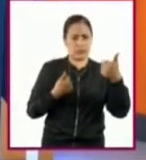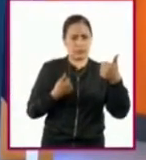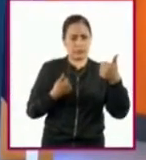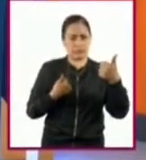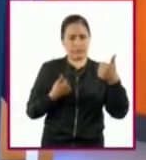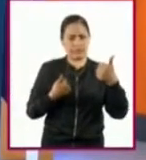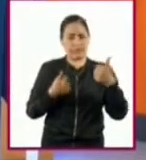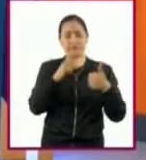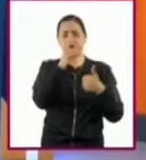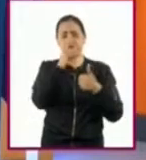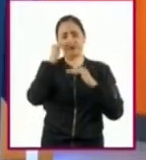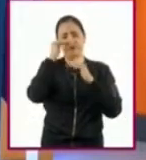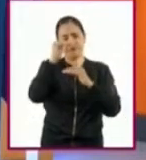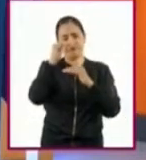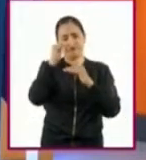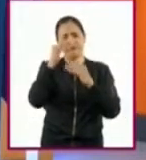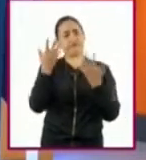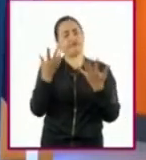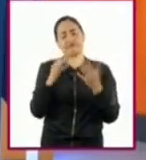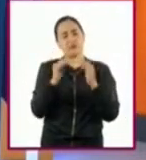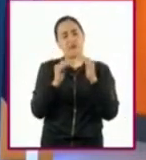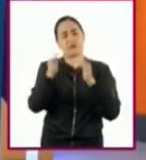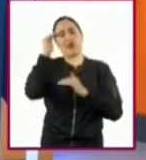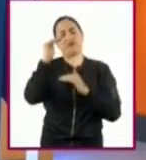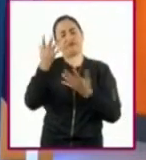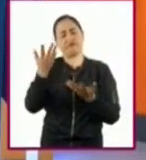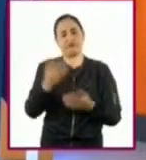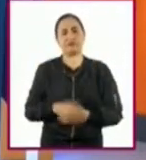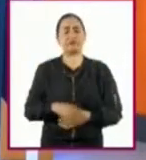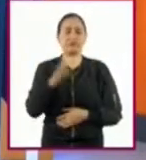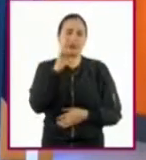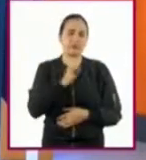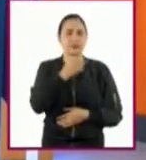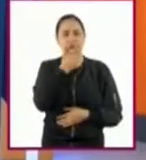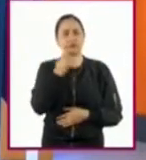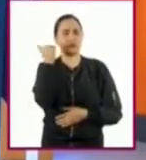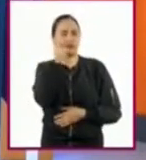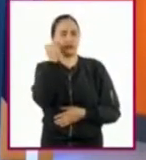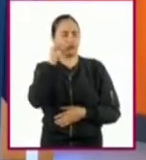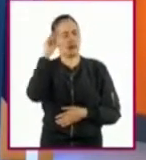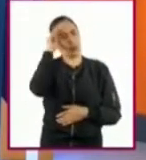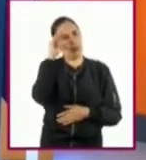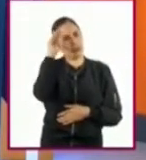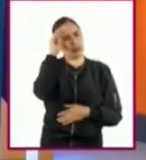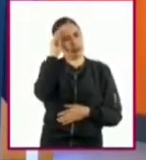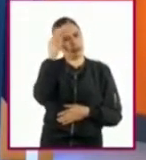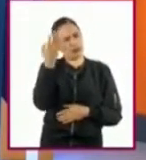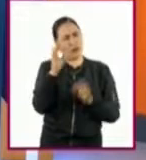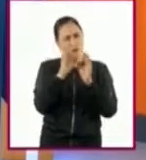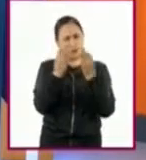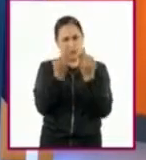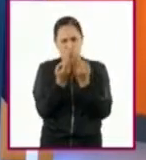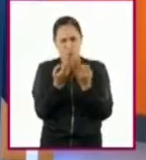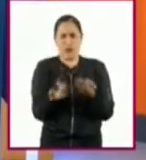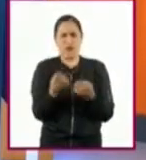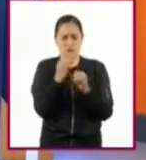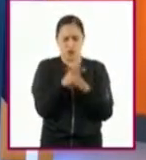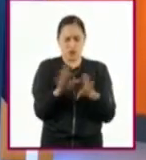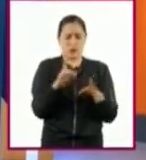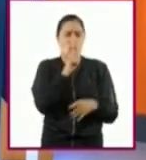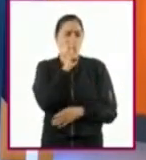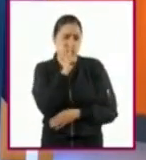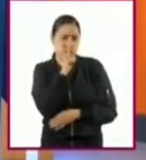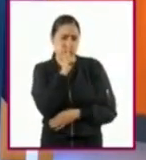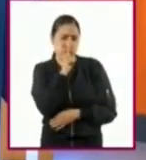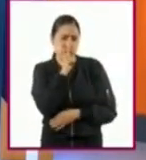números de palabras permitidas. Alumnas y alumnos, reflexionen. ¿Habrá una forma de omitir datos en el telegrama